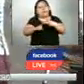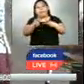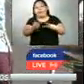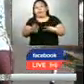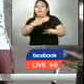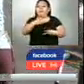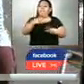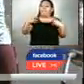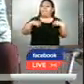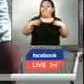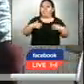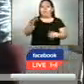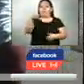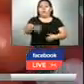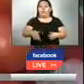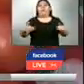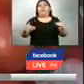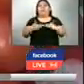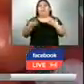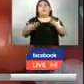vida. Incluso destaca que el